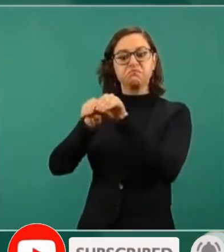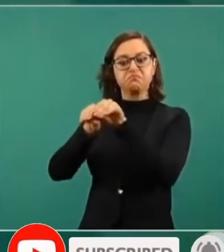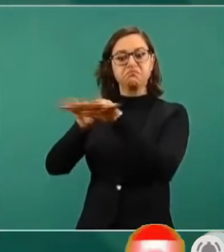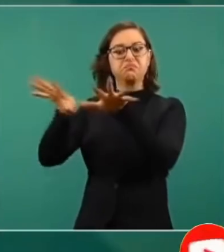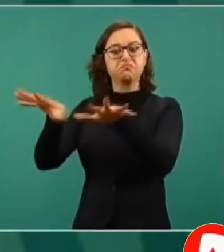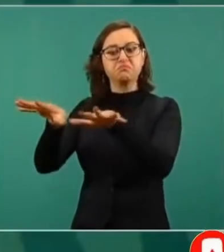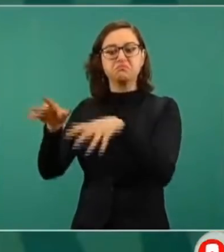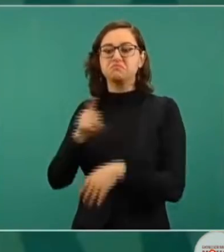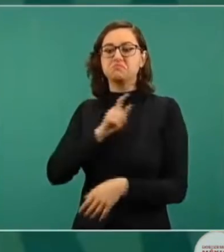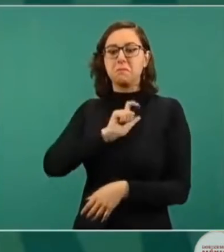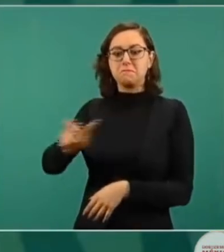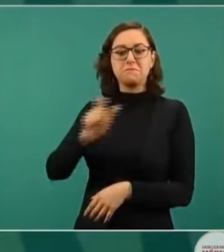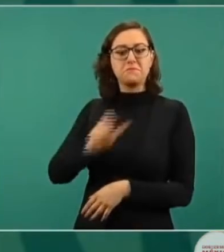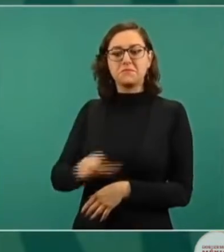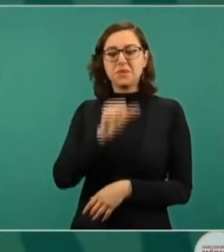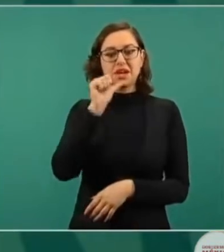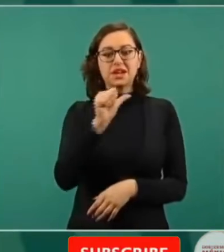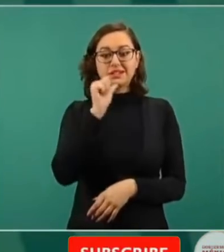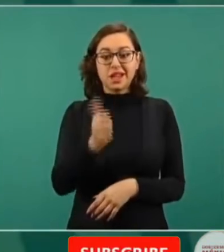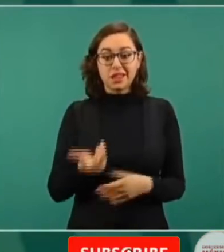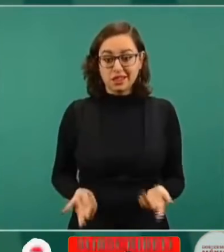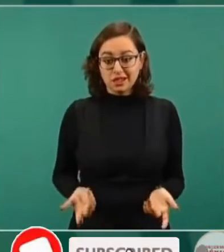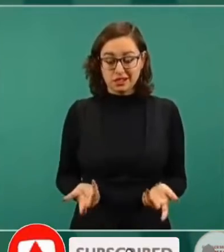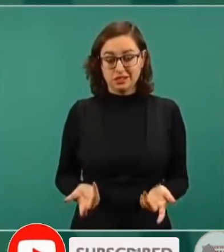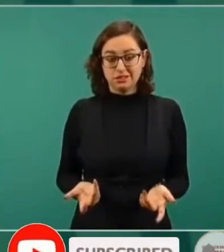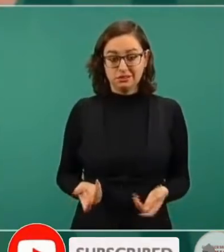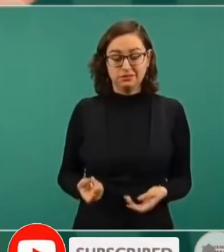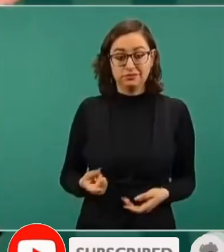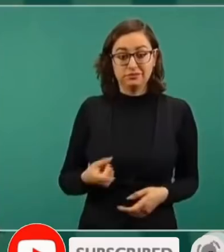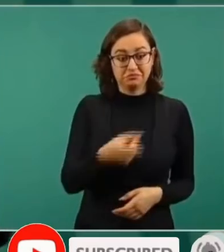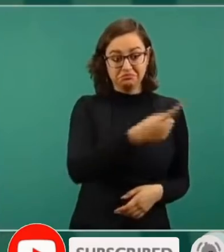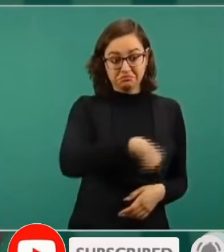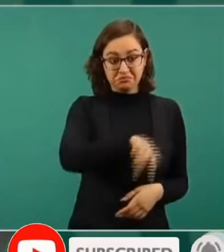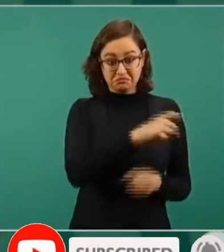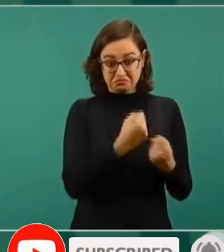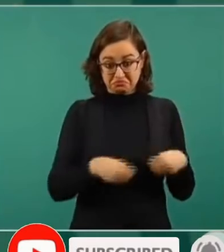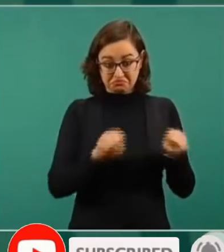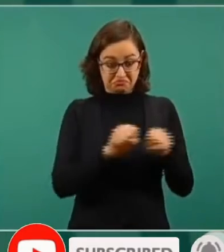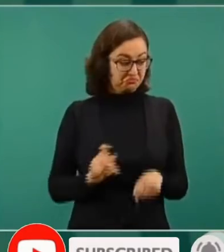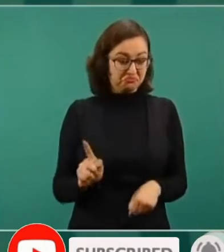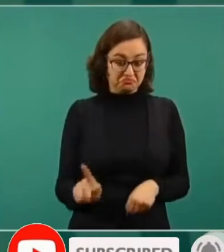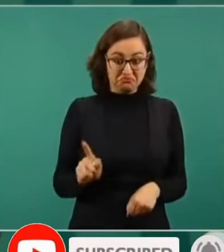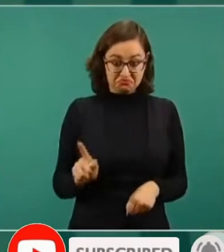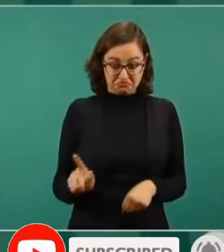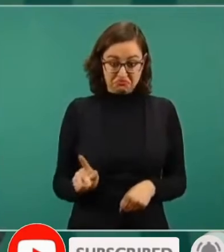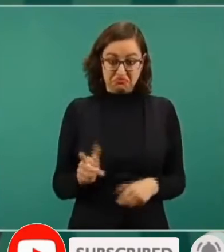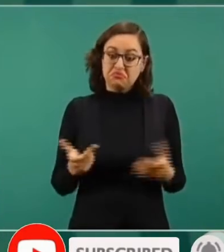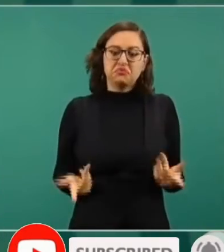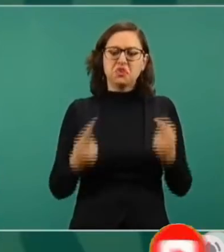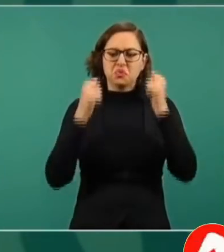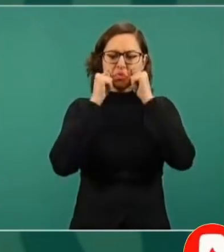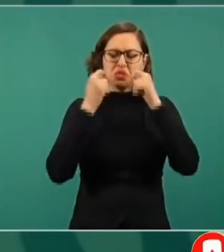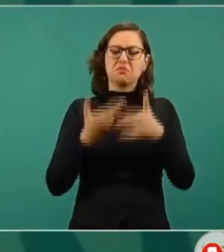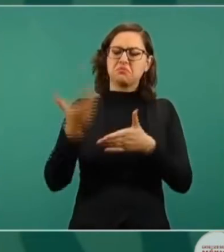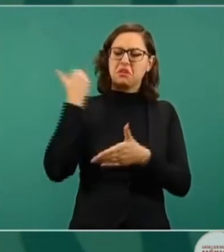privados, que les vende a socios de paja, pero como conserva los privilegios en la ley, de la ley anterior,